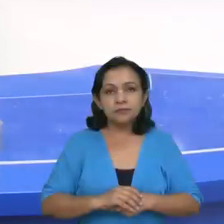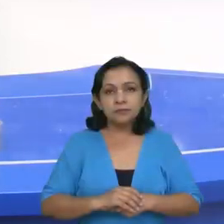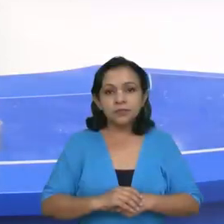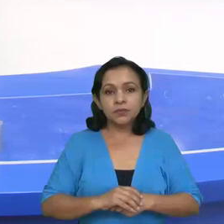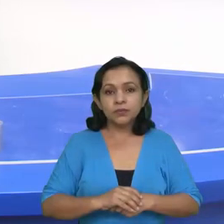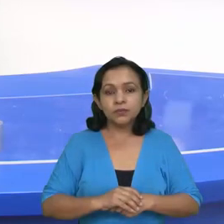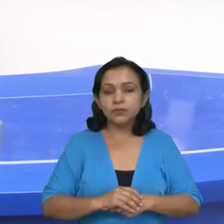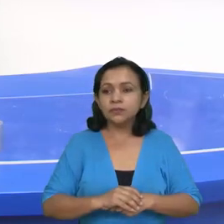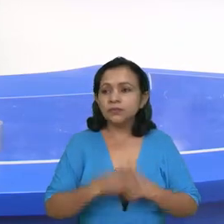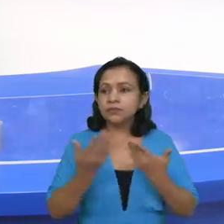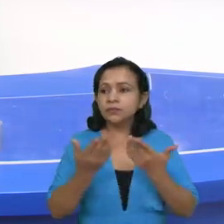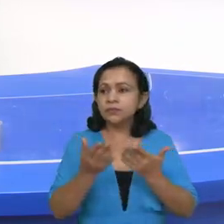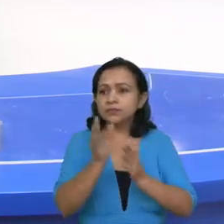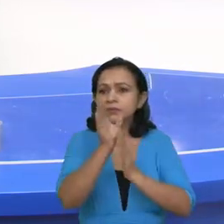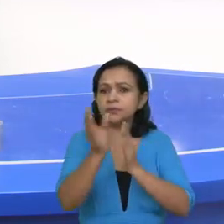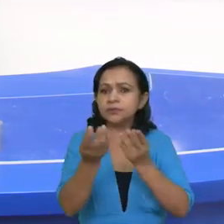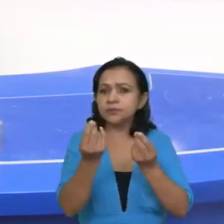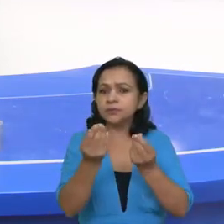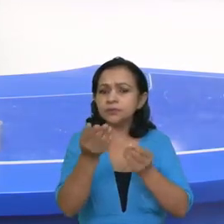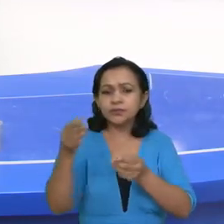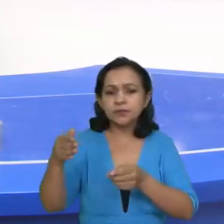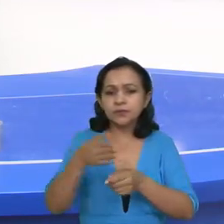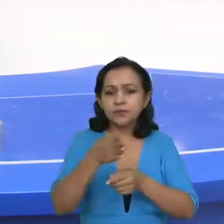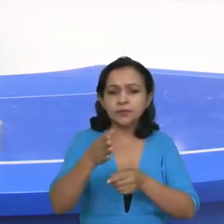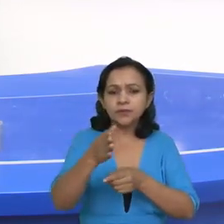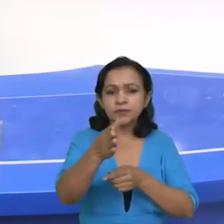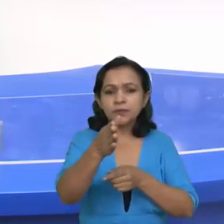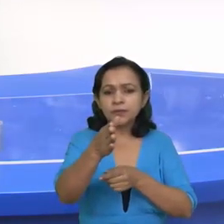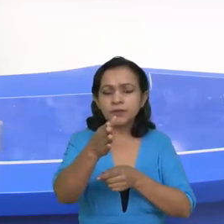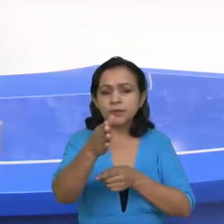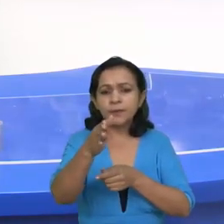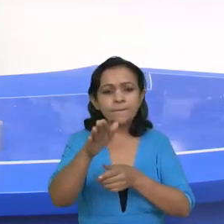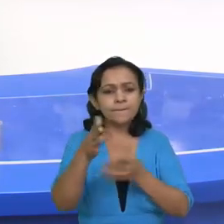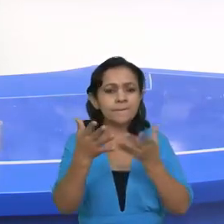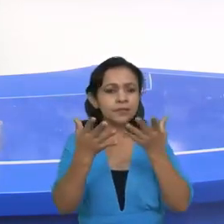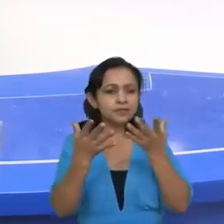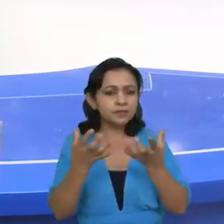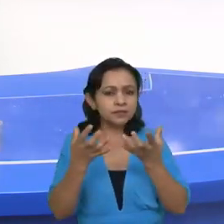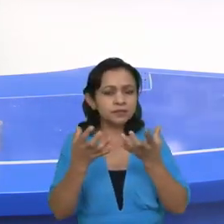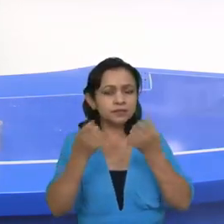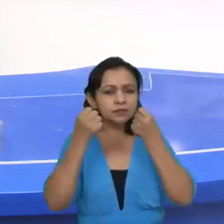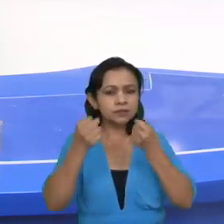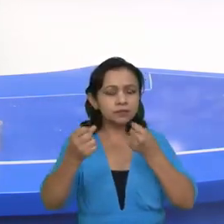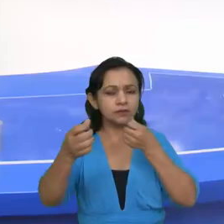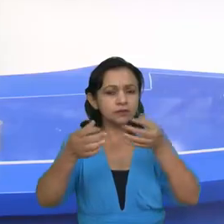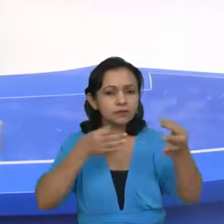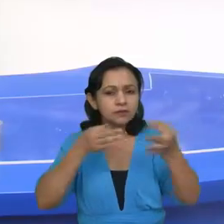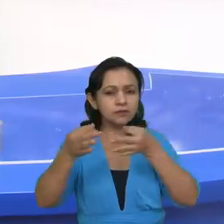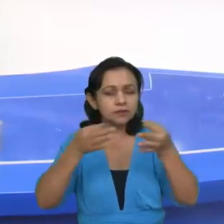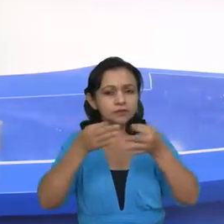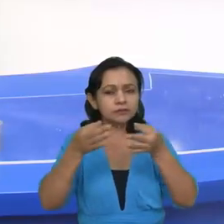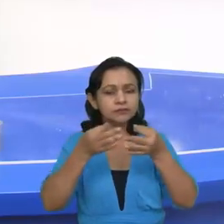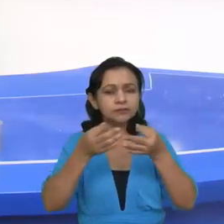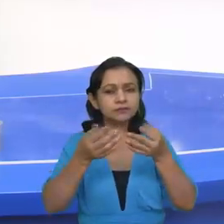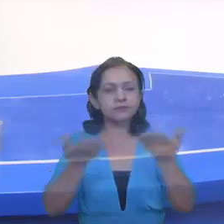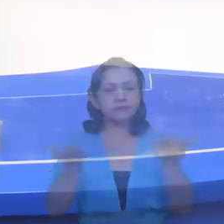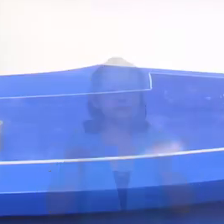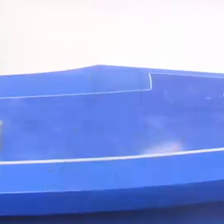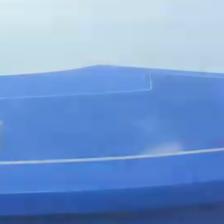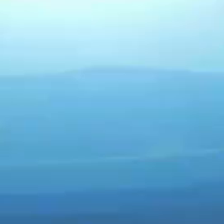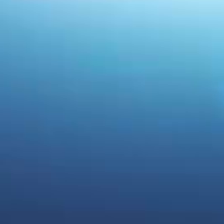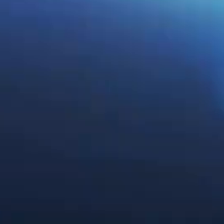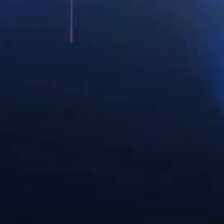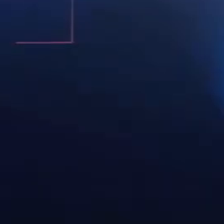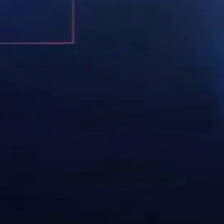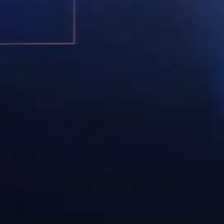a qué precio se maneja la libra de pescado para el tradicional pescado seco miguel carranza mena nos lo cuenta en el siguiente reporte